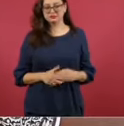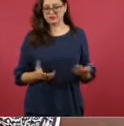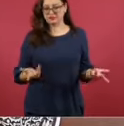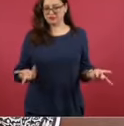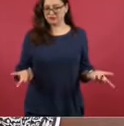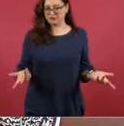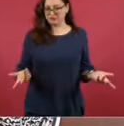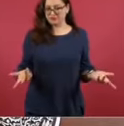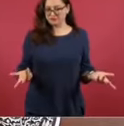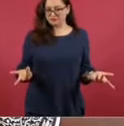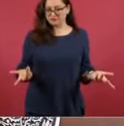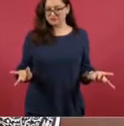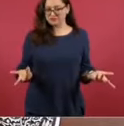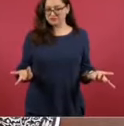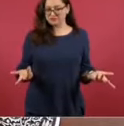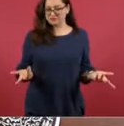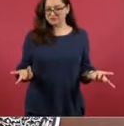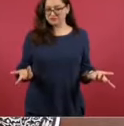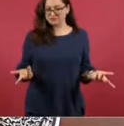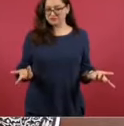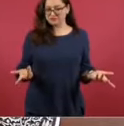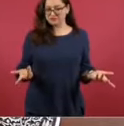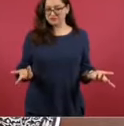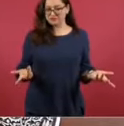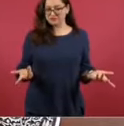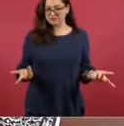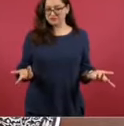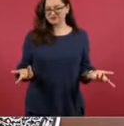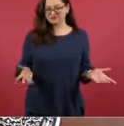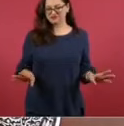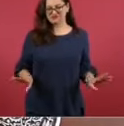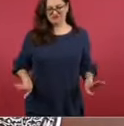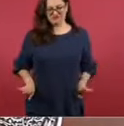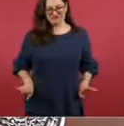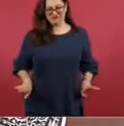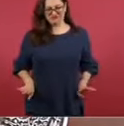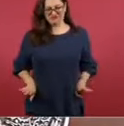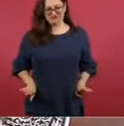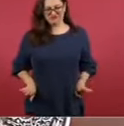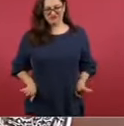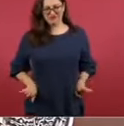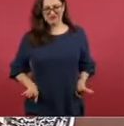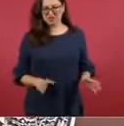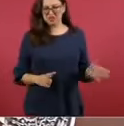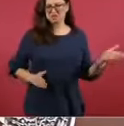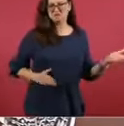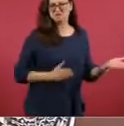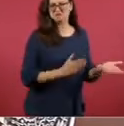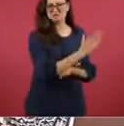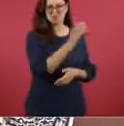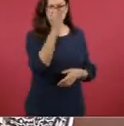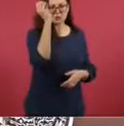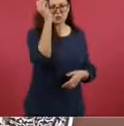Pero sería una actitud irrespetuosa, imprudente.